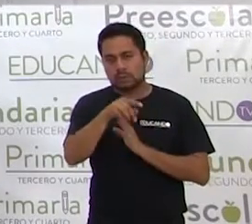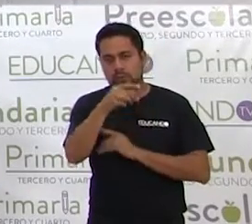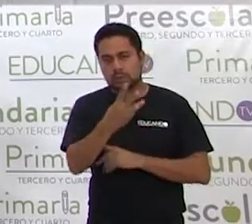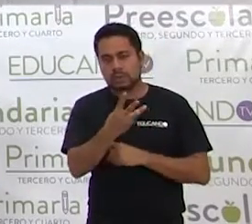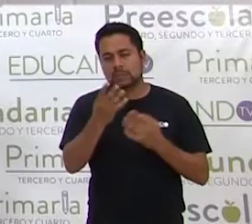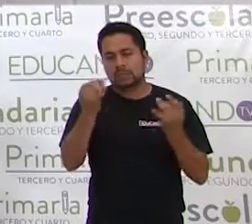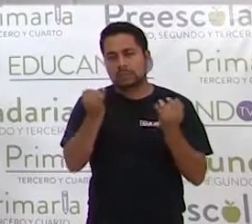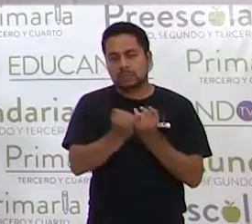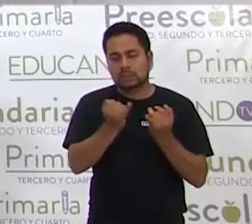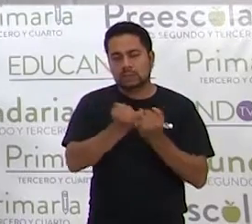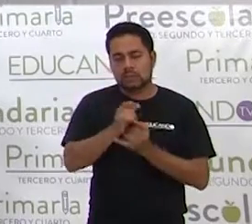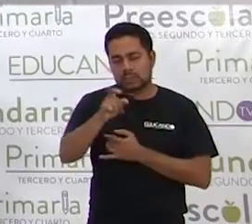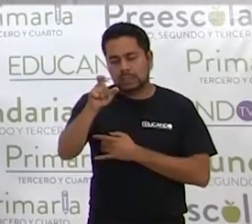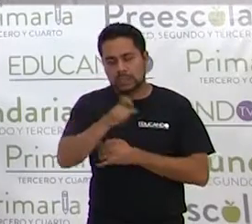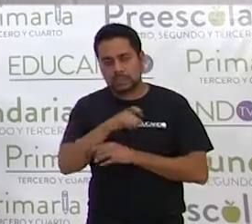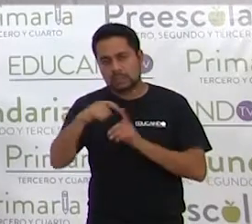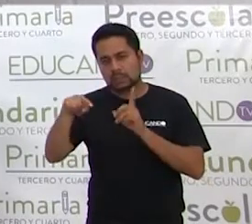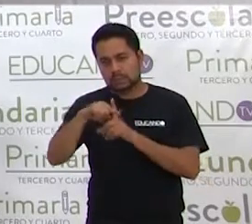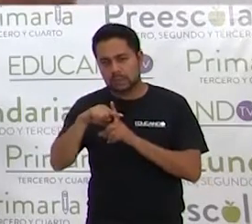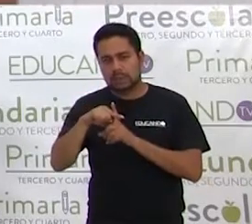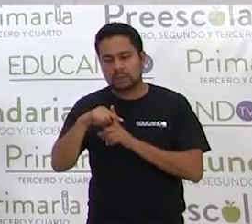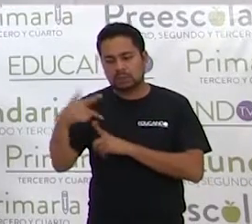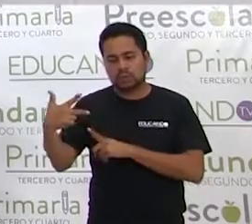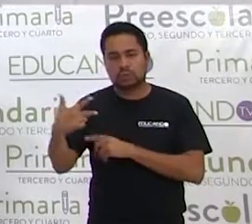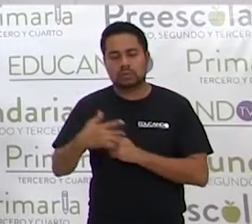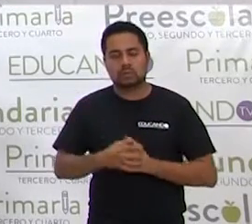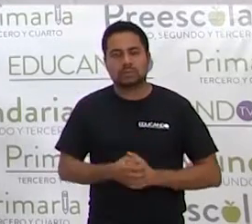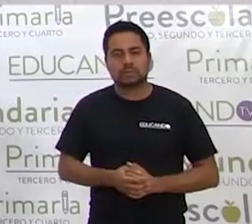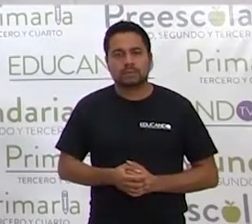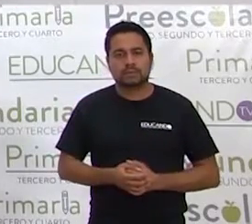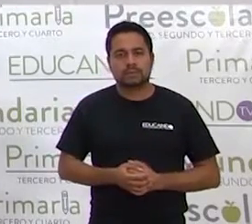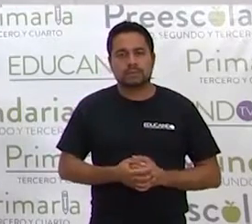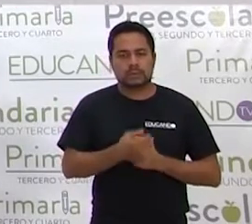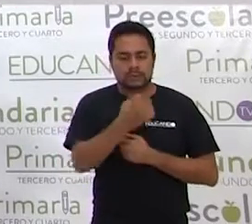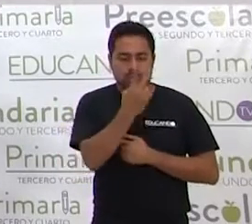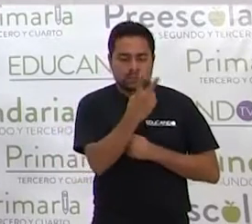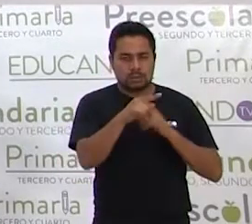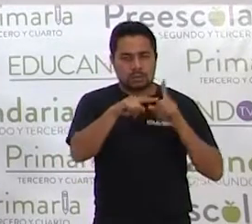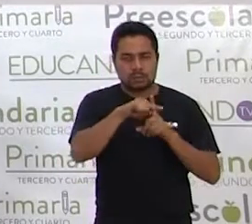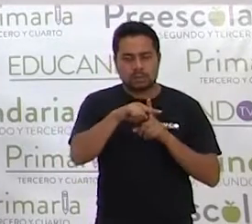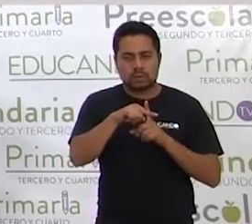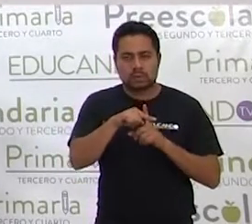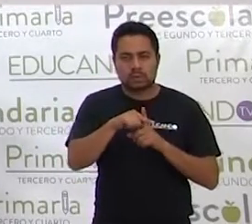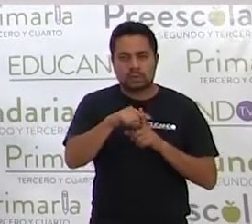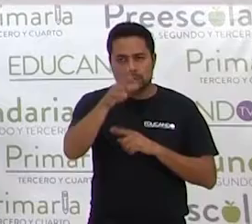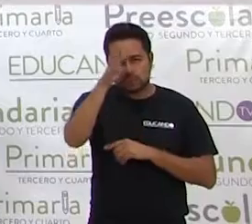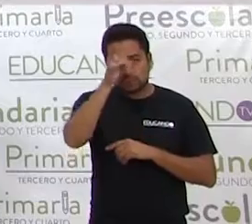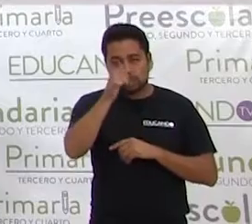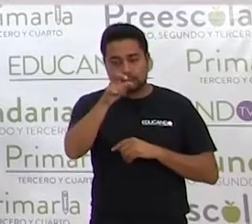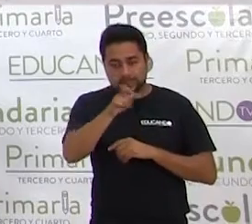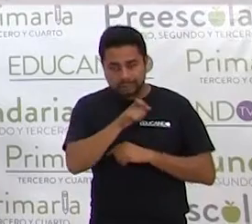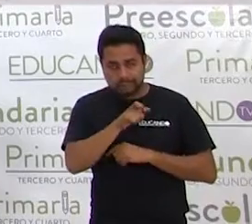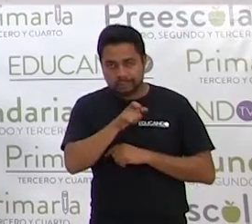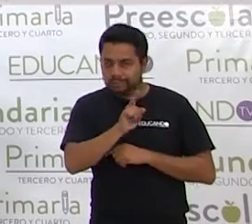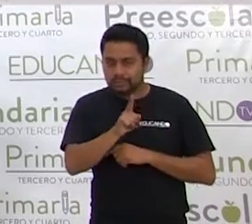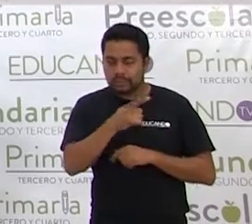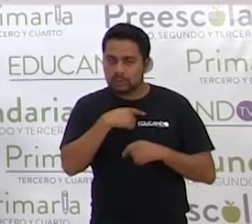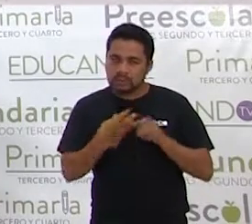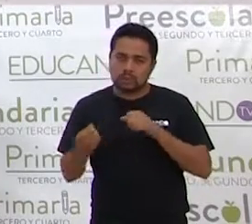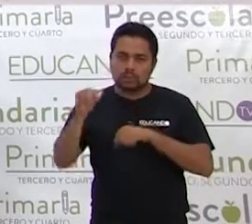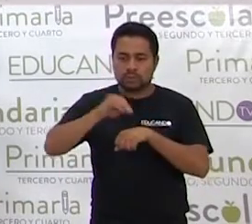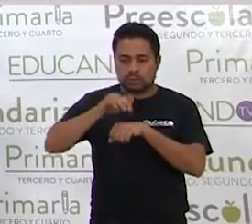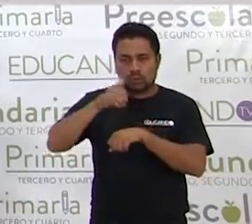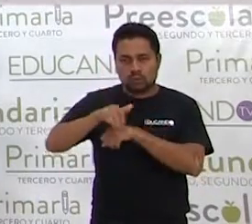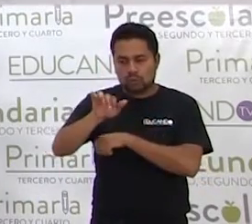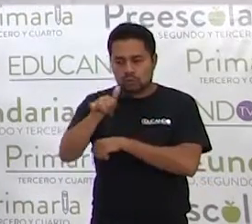igual a x + 8 2 x en lugar de x vamos a poner el valor el